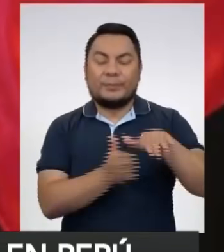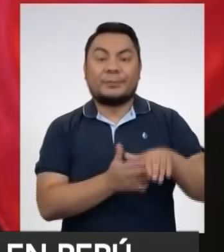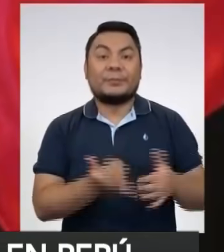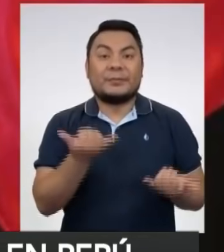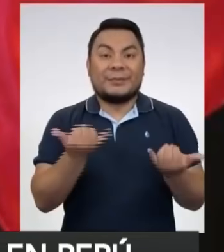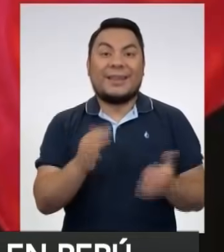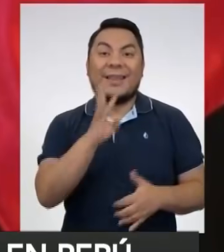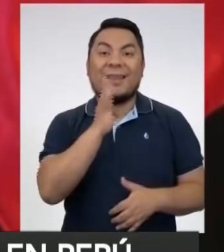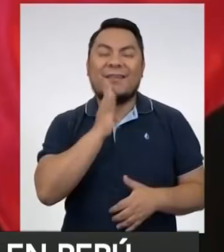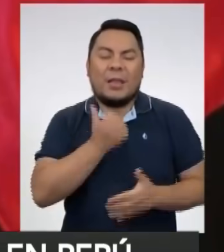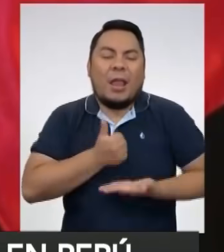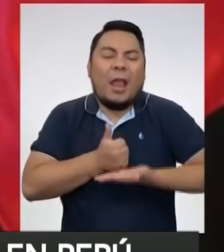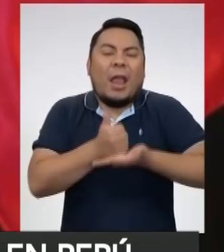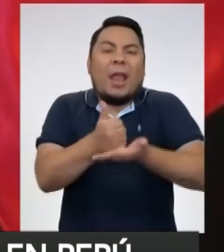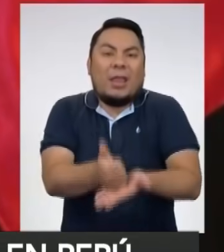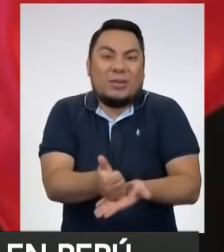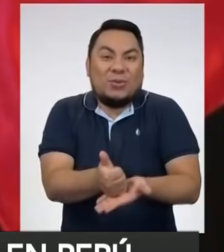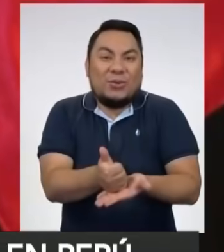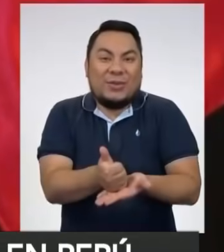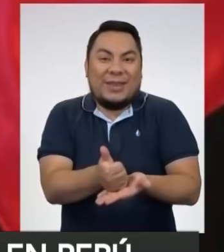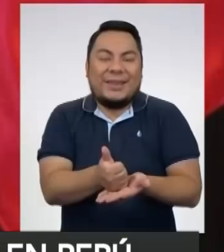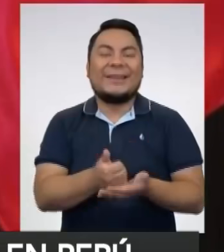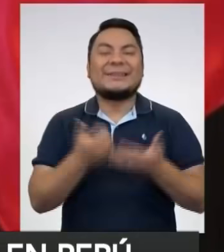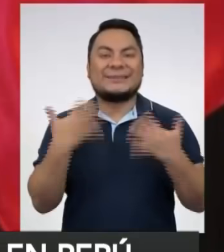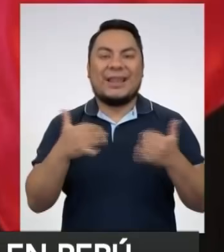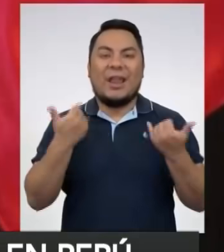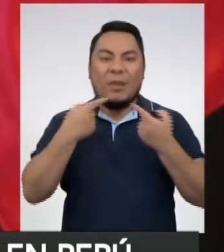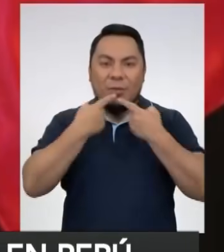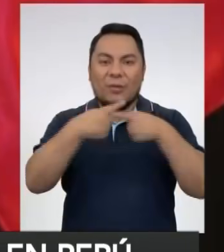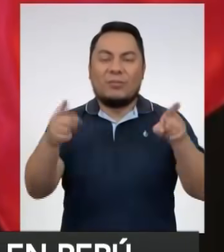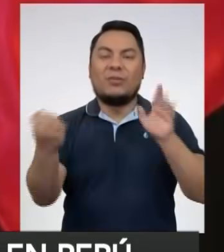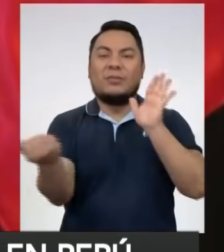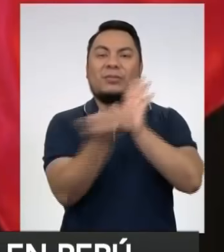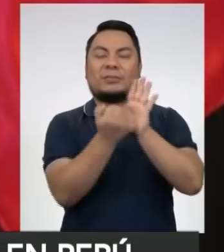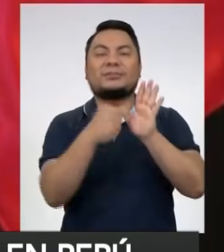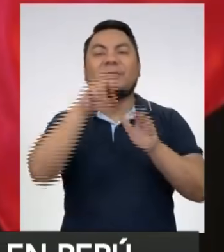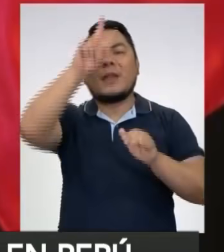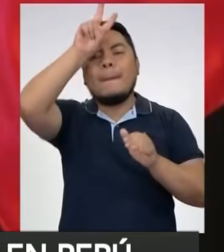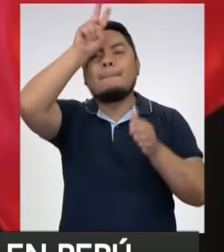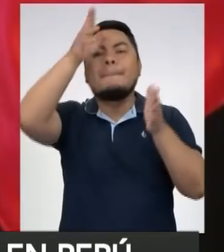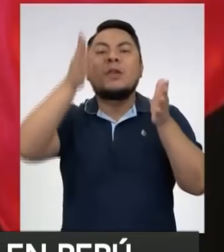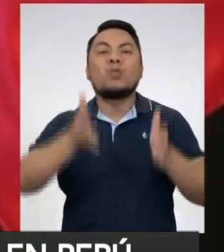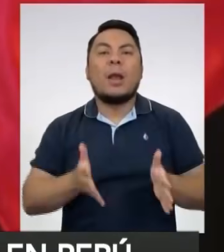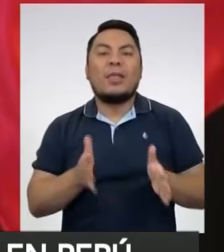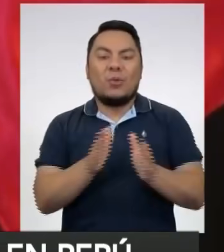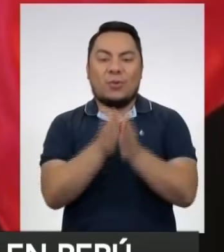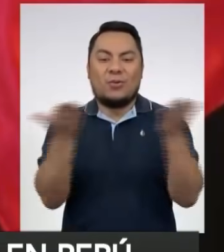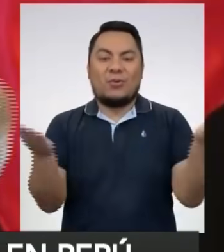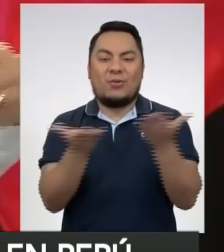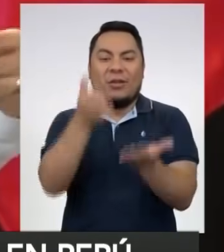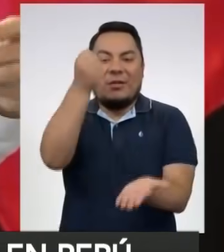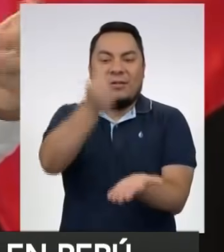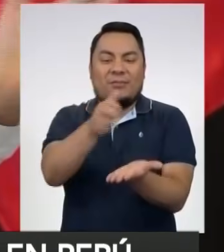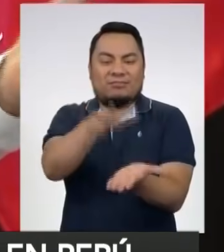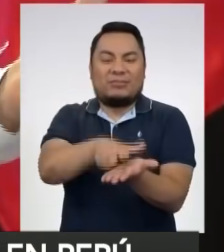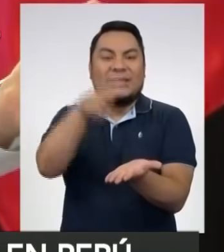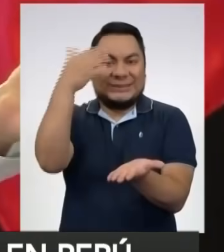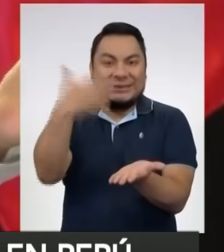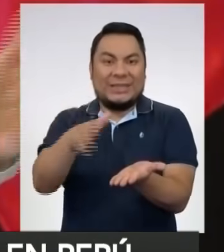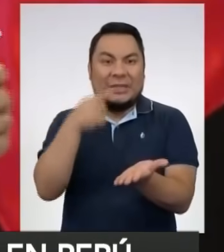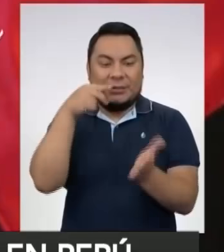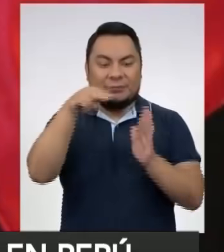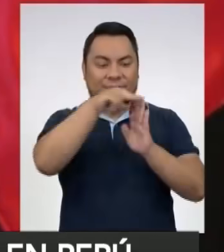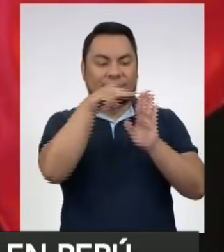hoy ha salido publicado ya en el diario oficial El Peruano, acá está en las